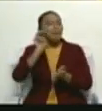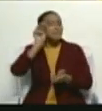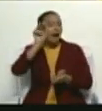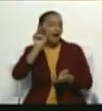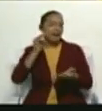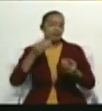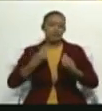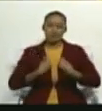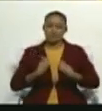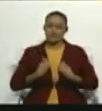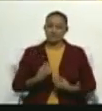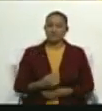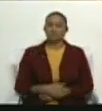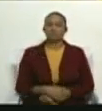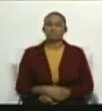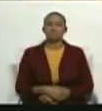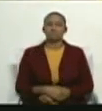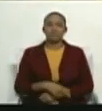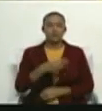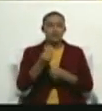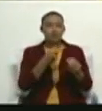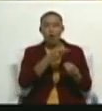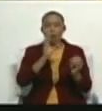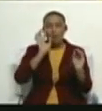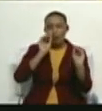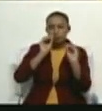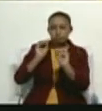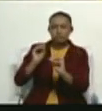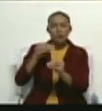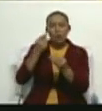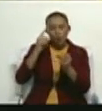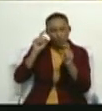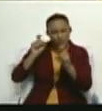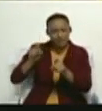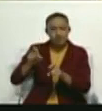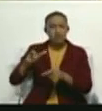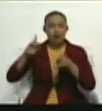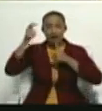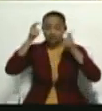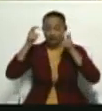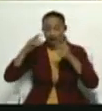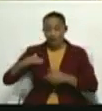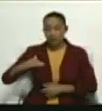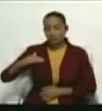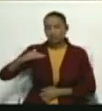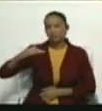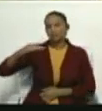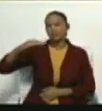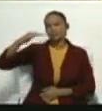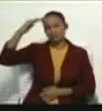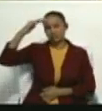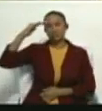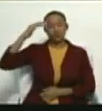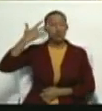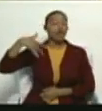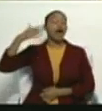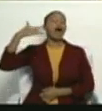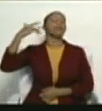y pensar cómo formó a Hugo Chávez, ¿no? Con las carencias de la época,